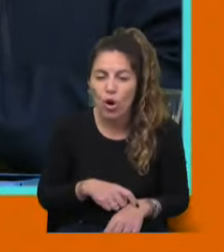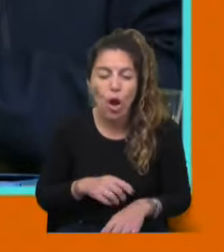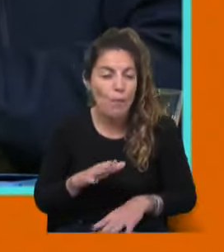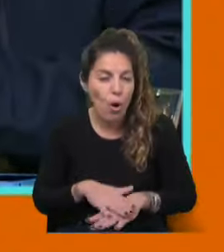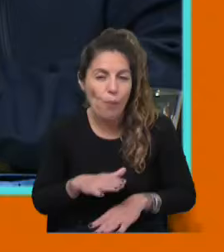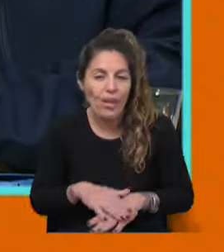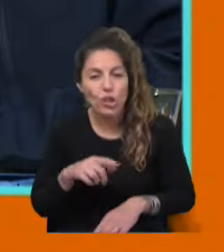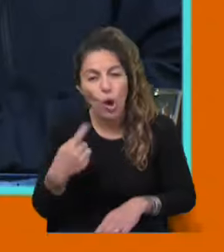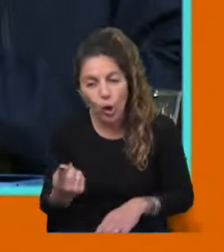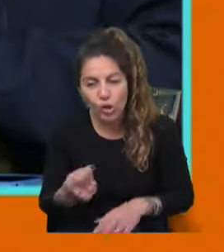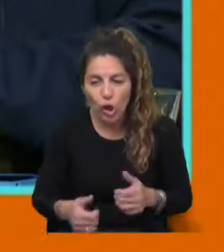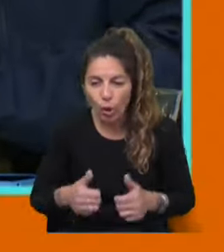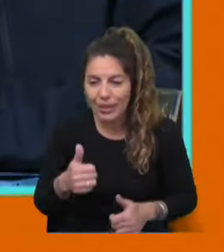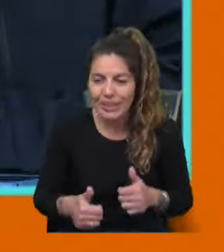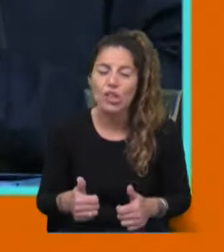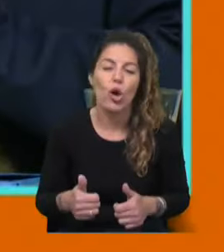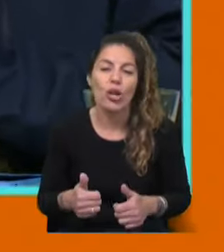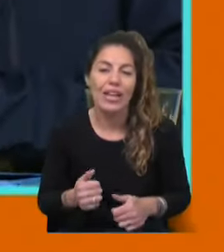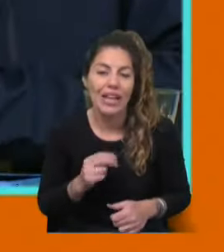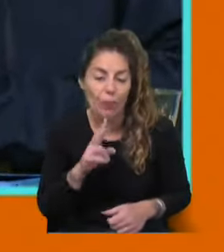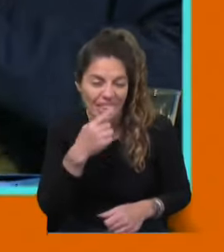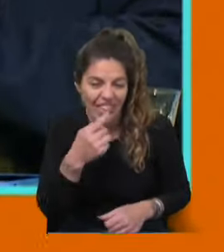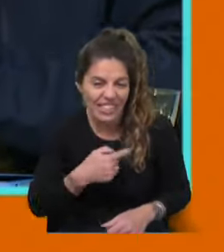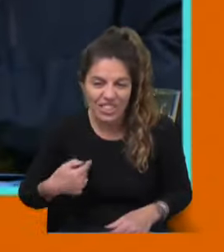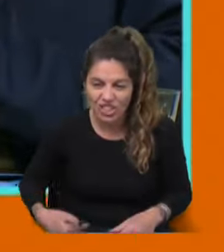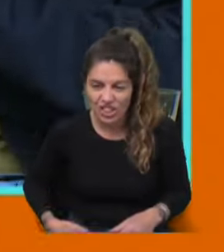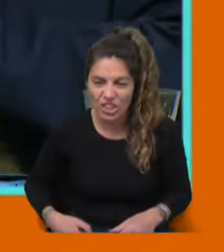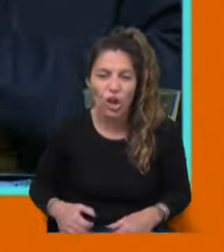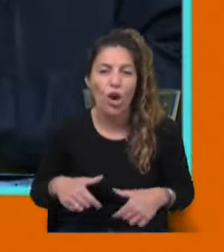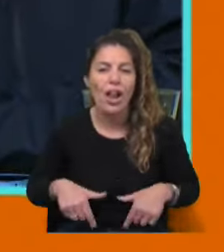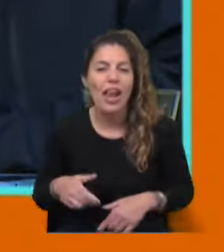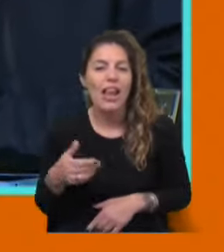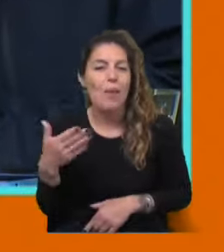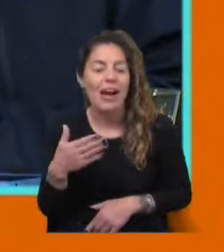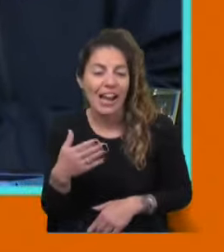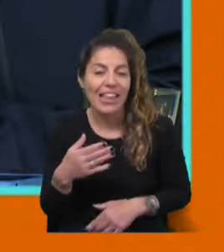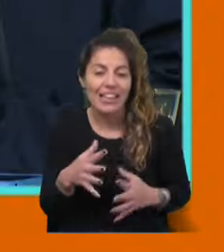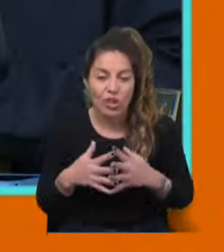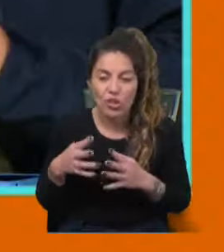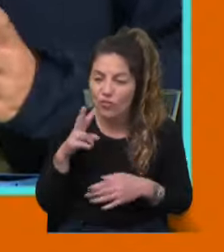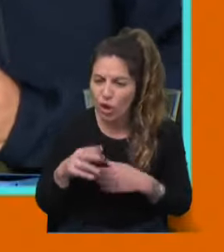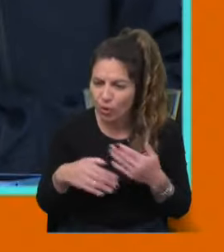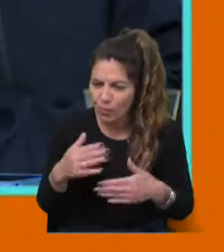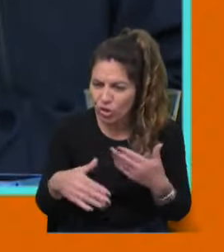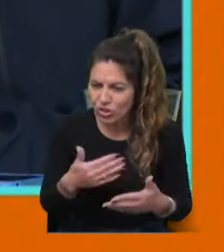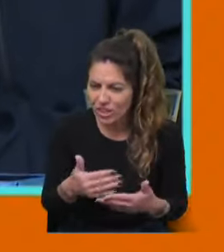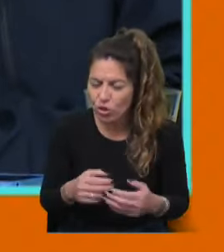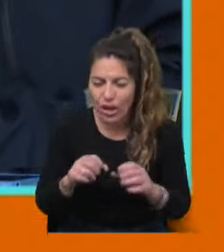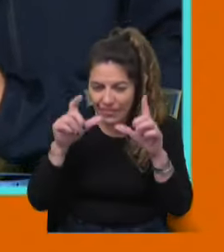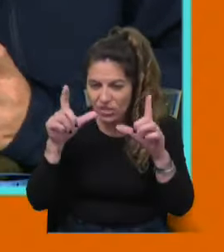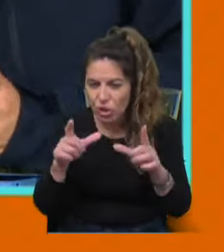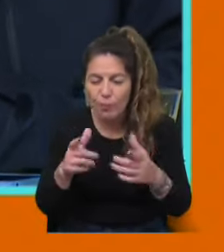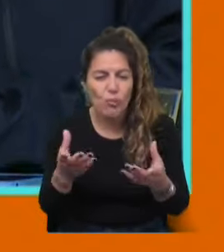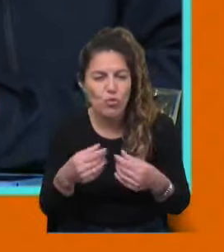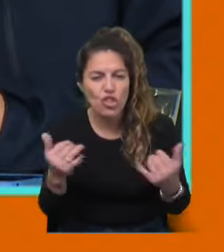momento había otro contendiente que respondía a intereses chinos. La Embajada de Estados Unidos siguió con mucha atención todo este proceso, pero en definitiva parece un